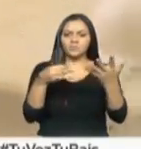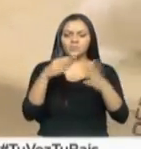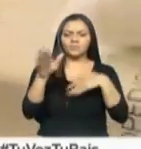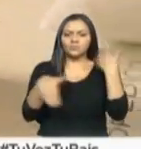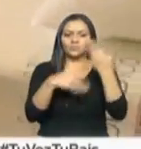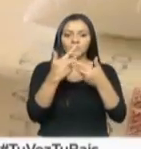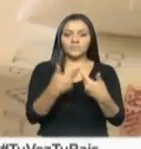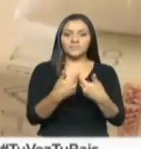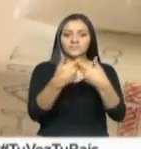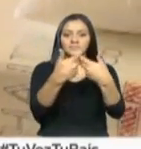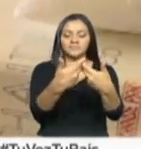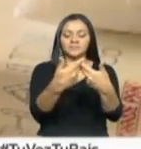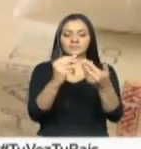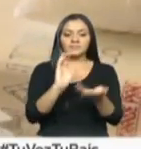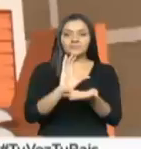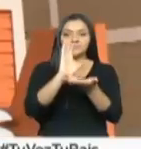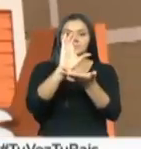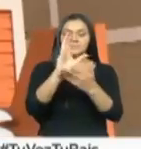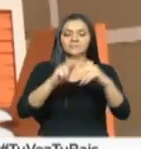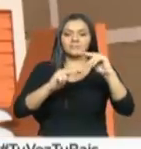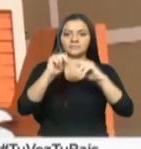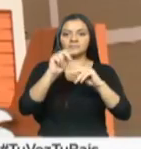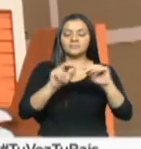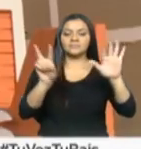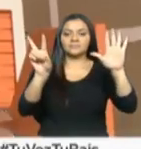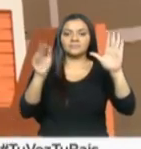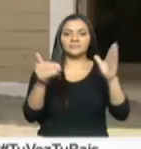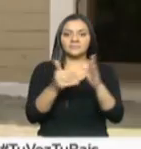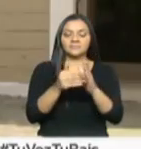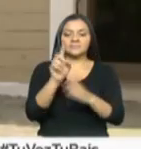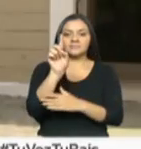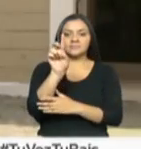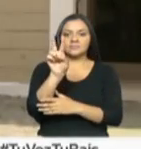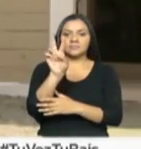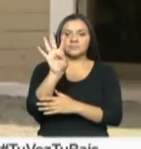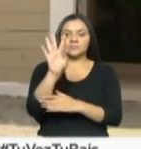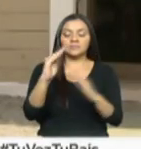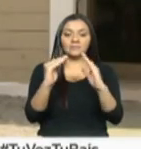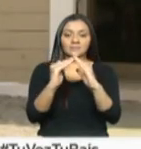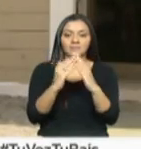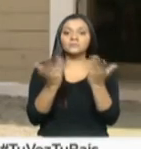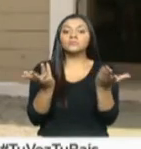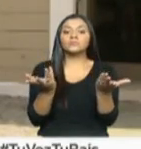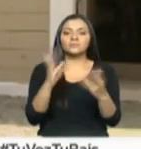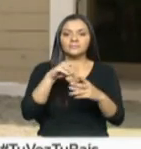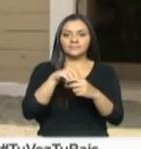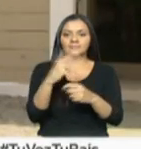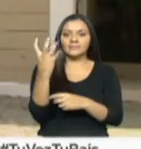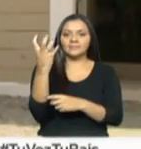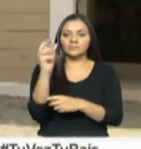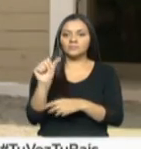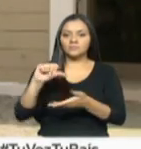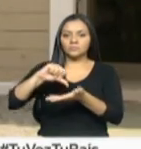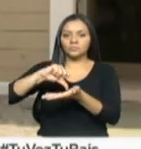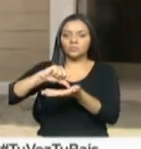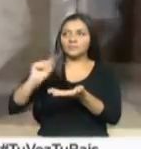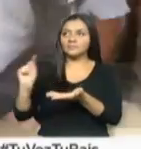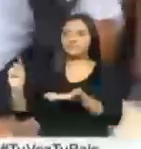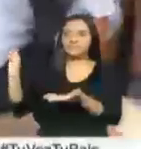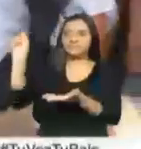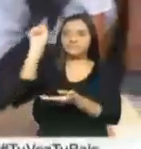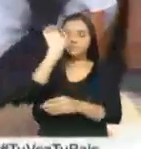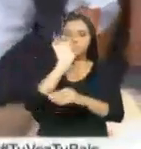de crédito se financia la edificación de 7,124 viviendas en 14 ciudades del país, lo cual ha generado alrededor